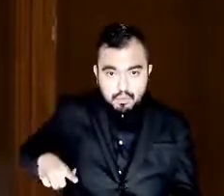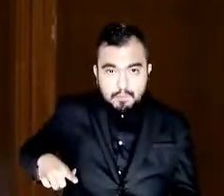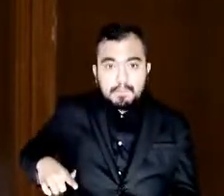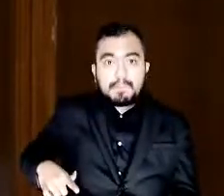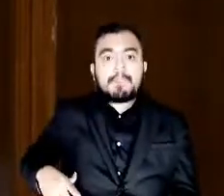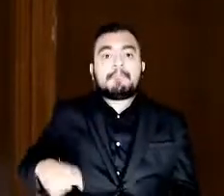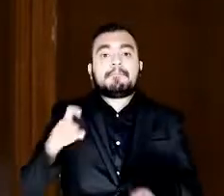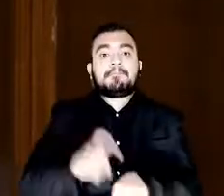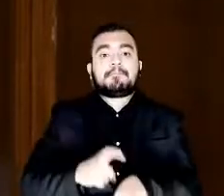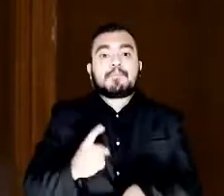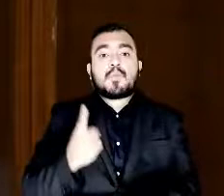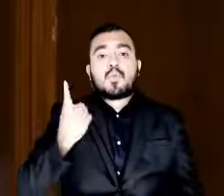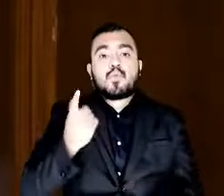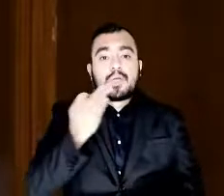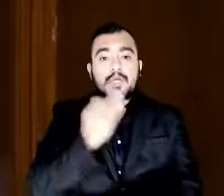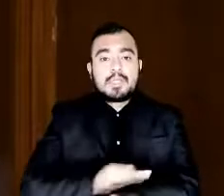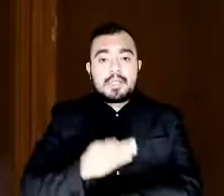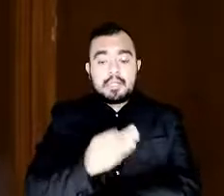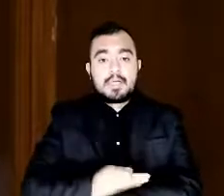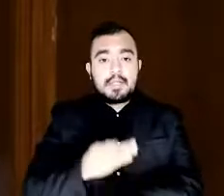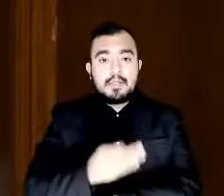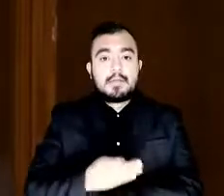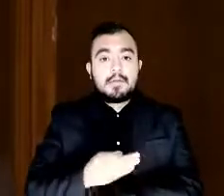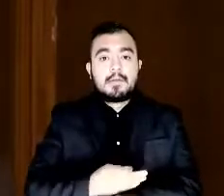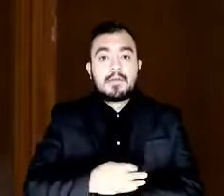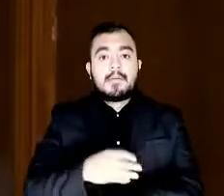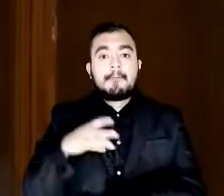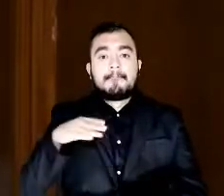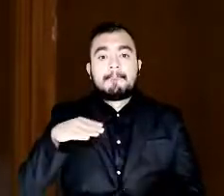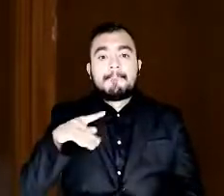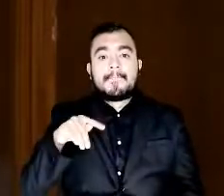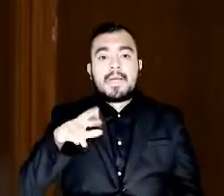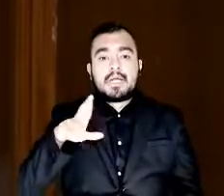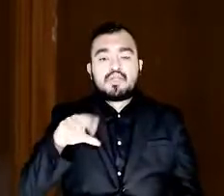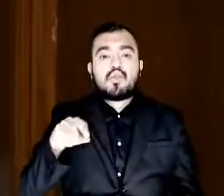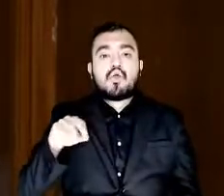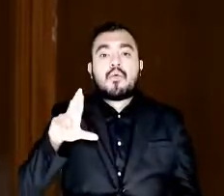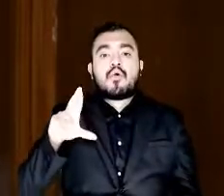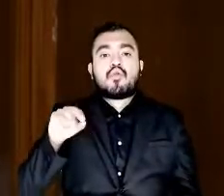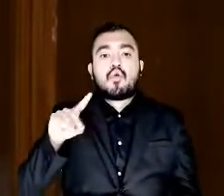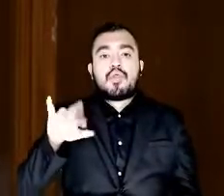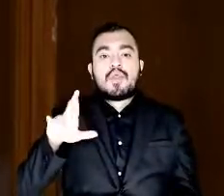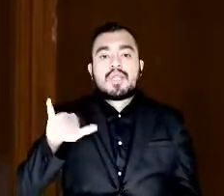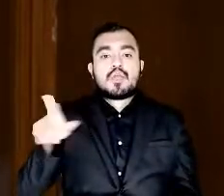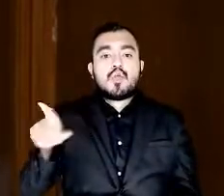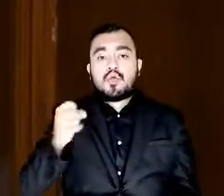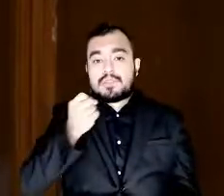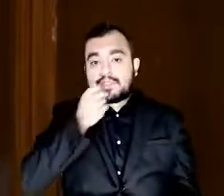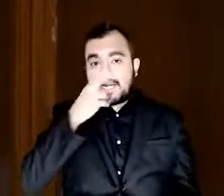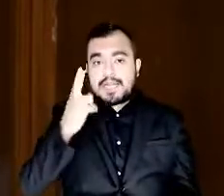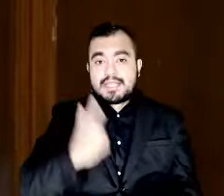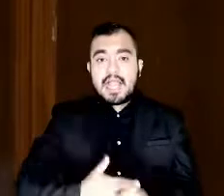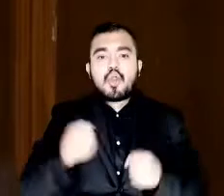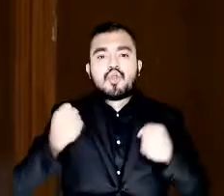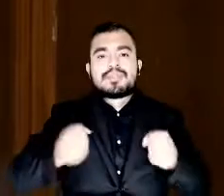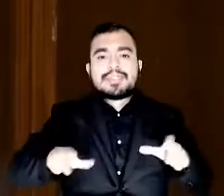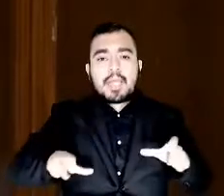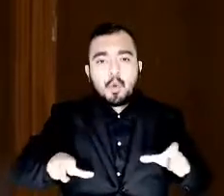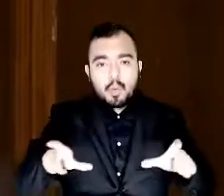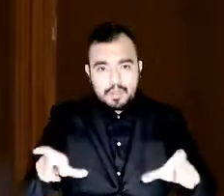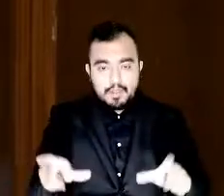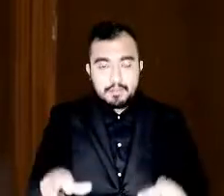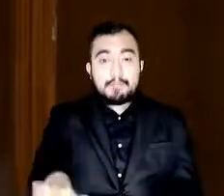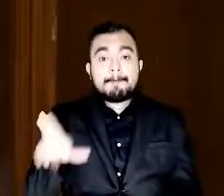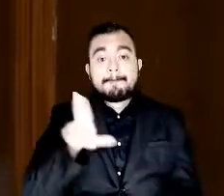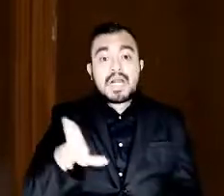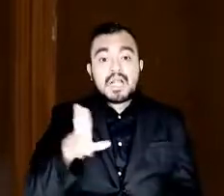a las 13 horas el maestro Rodrigo Martínez Celis secretaria de seguridad martes